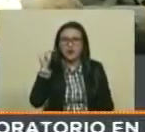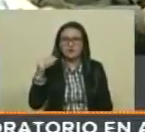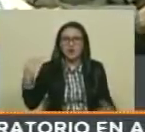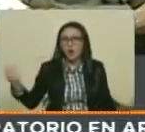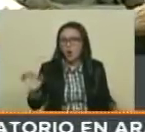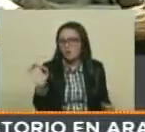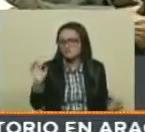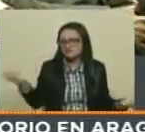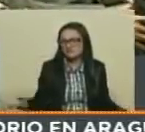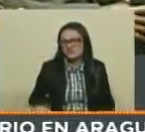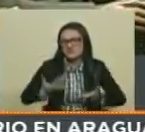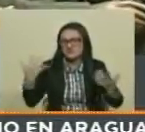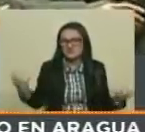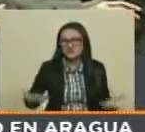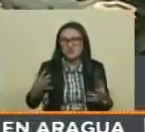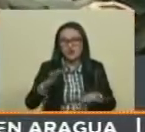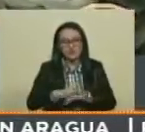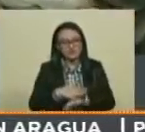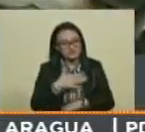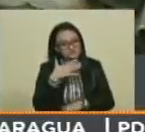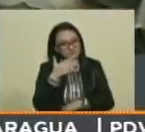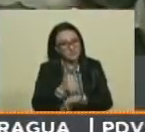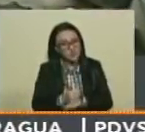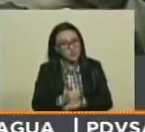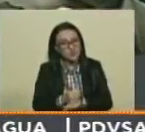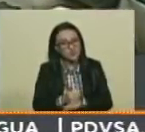vivos, producto de una,